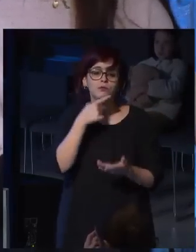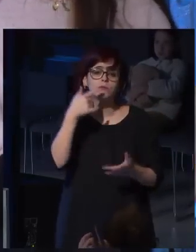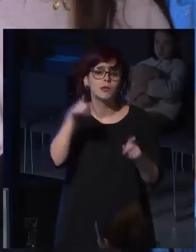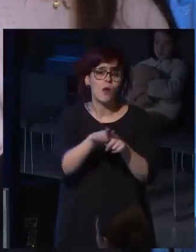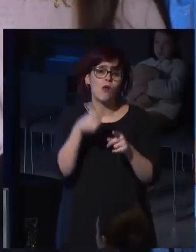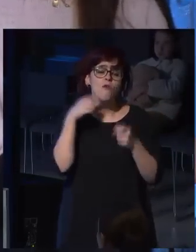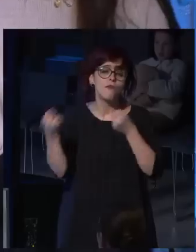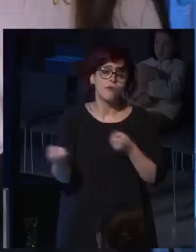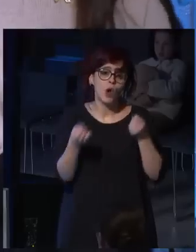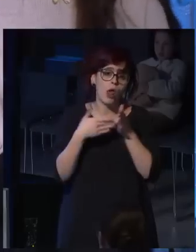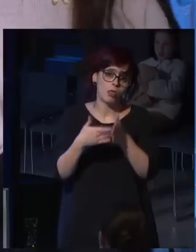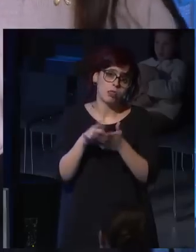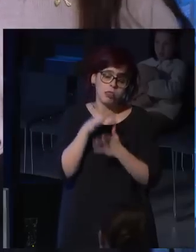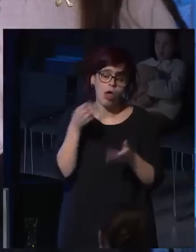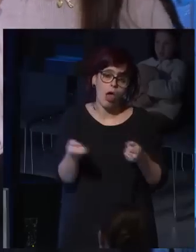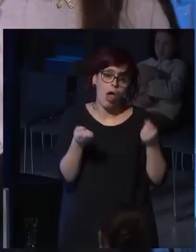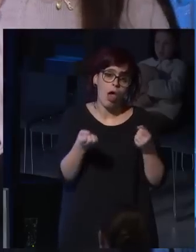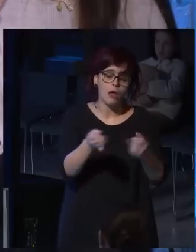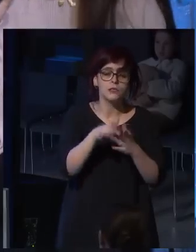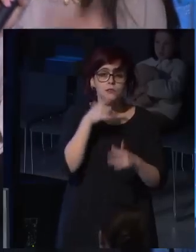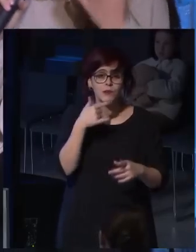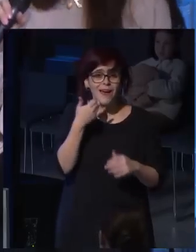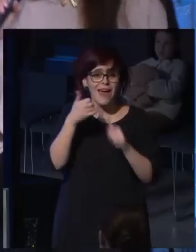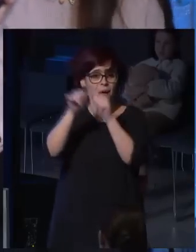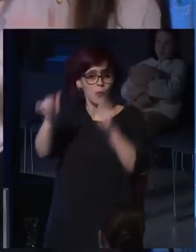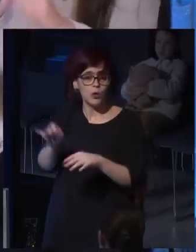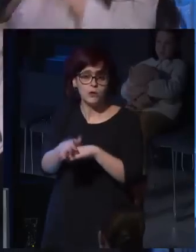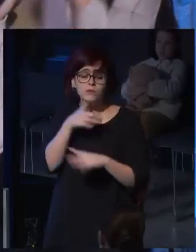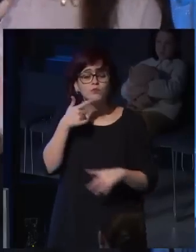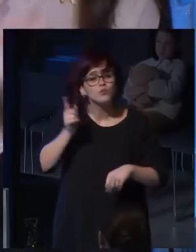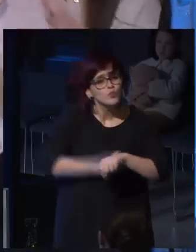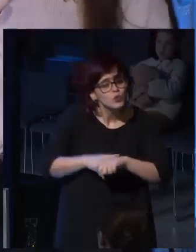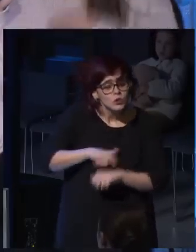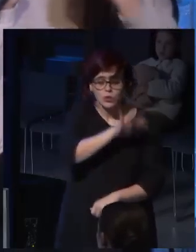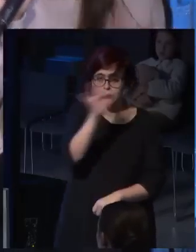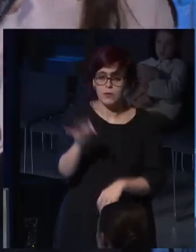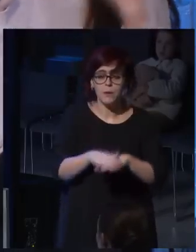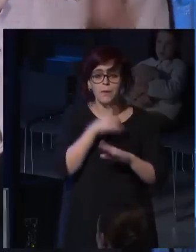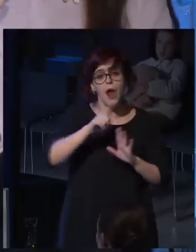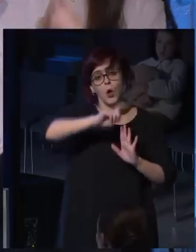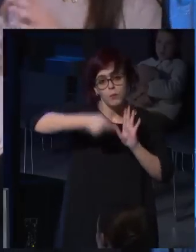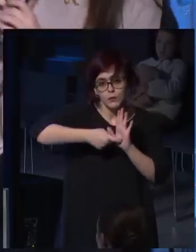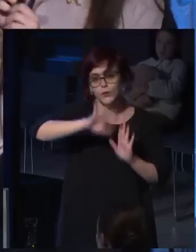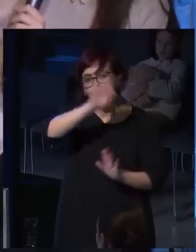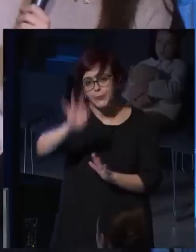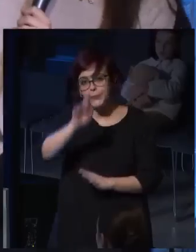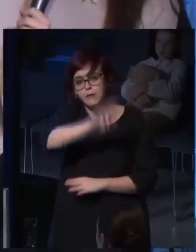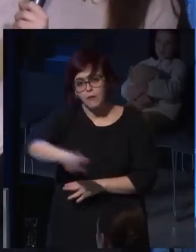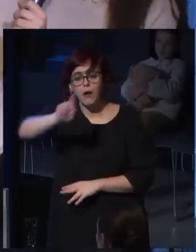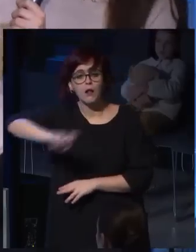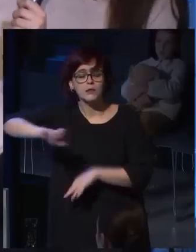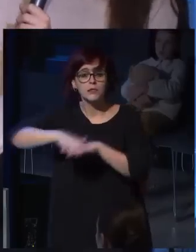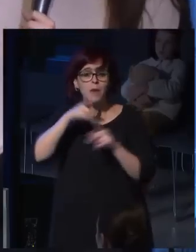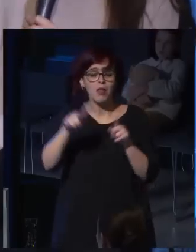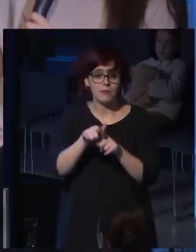de furgoneta, aeropuerto, o sea, no somos un ejemplo normal, es que tenemos mucho tiempo para escuchar un disco entero y otra vez, y además